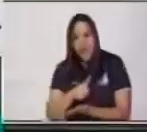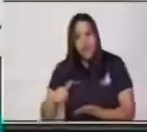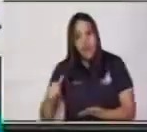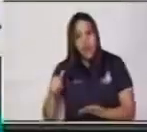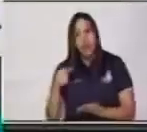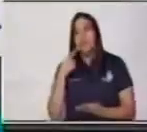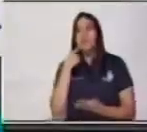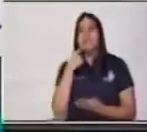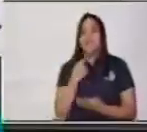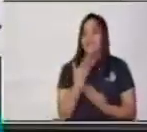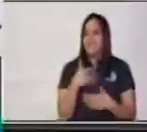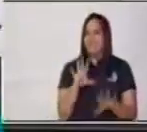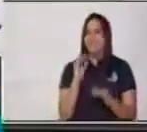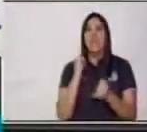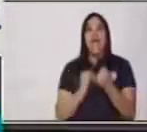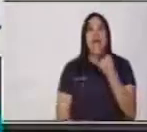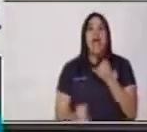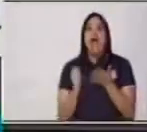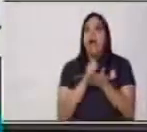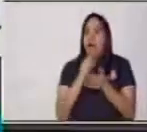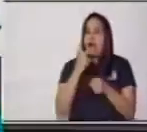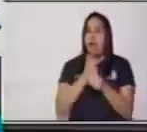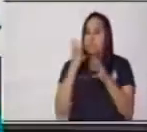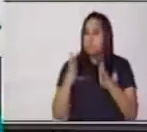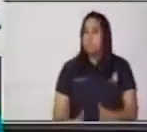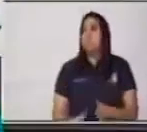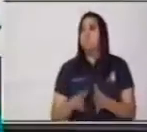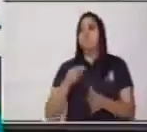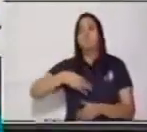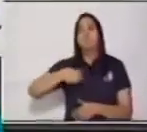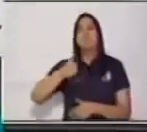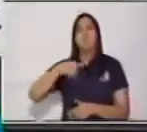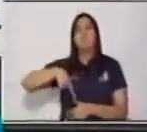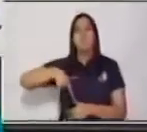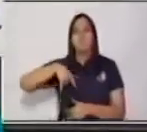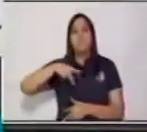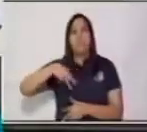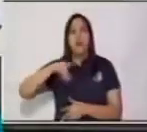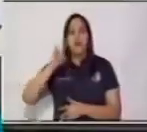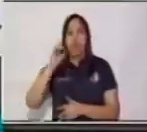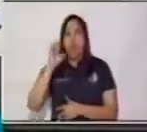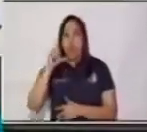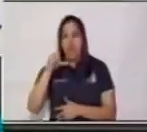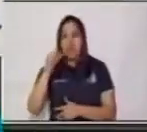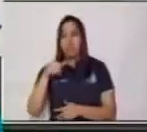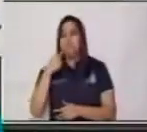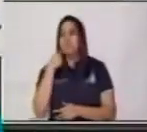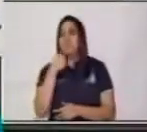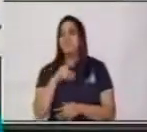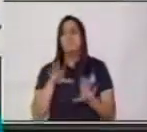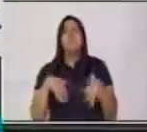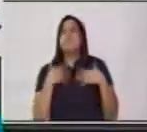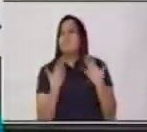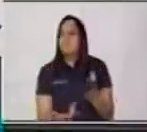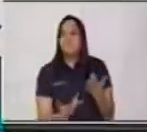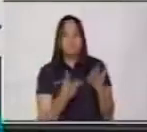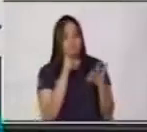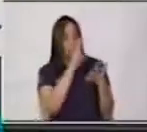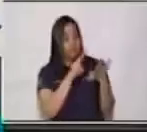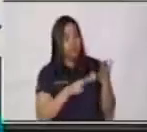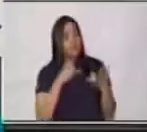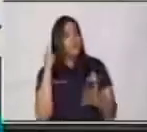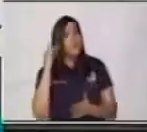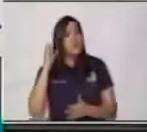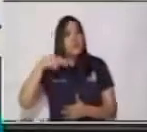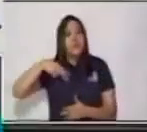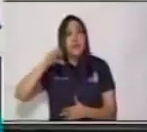escritor guatemalteco, Manuel Galich. Ahora, primero determinemos qué clase de género es. ¿Crees tú que es género